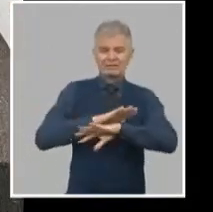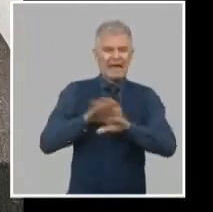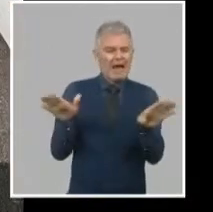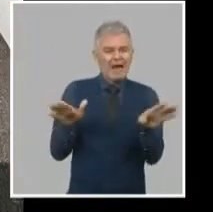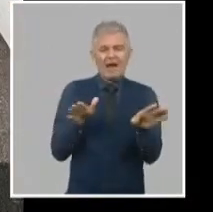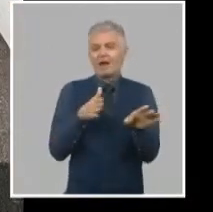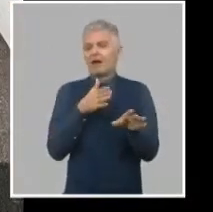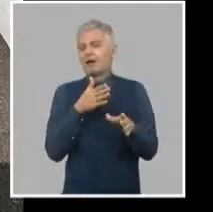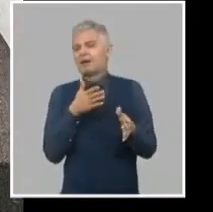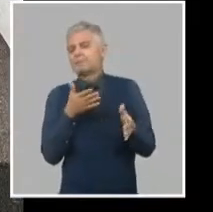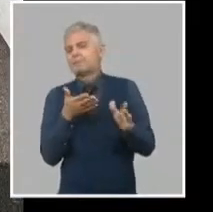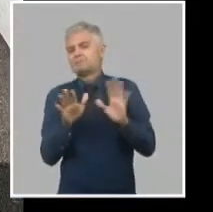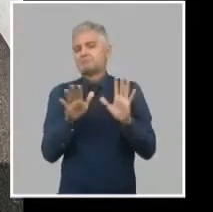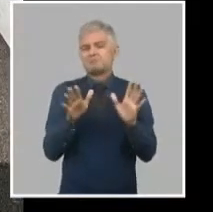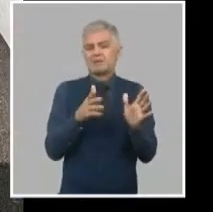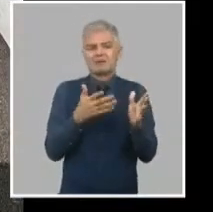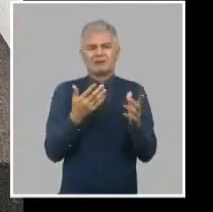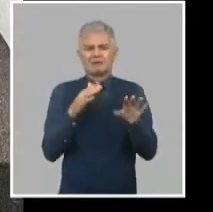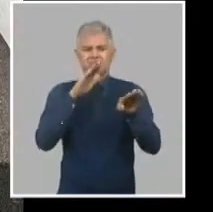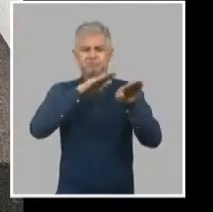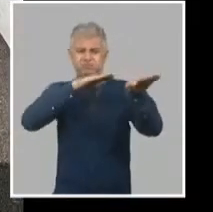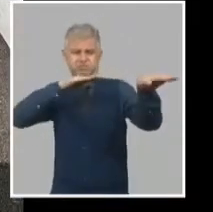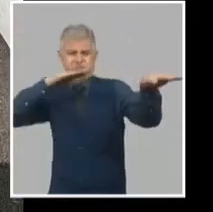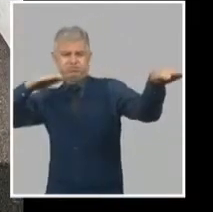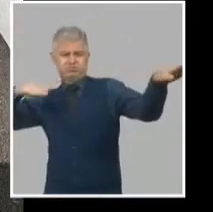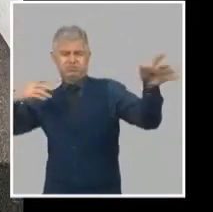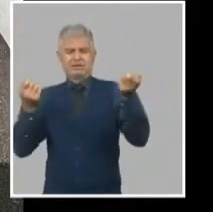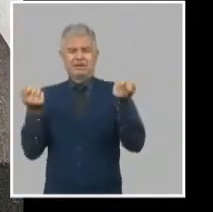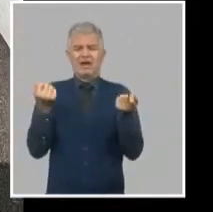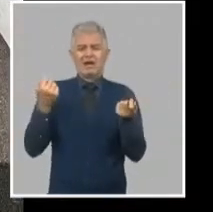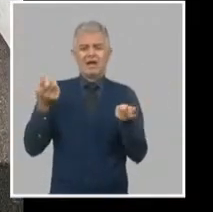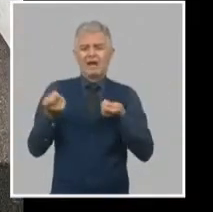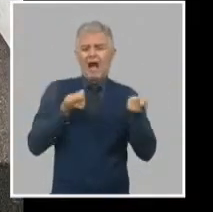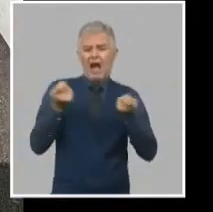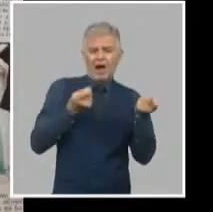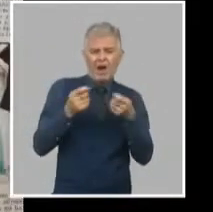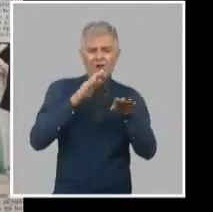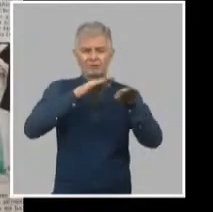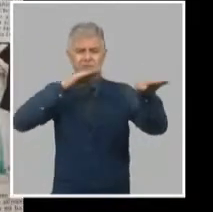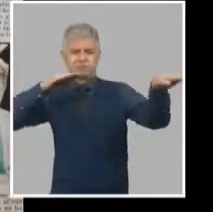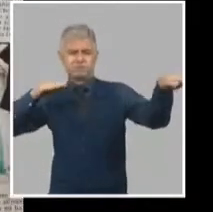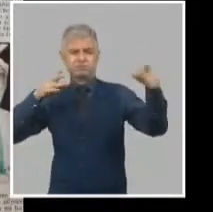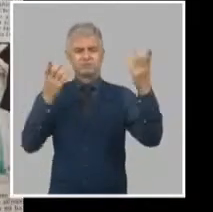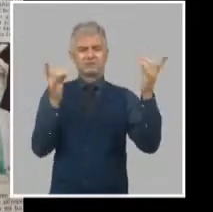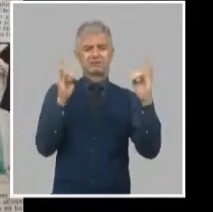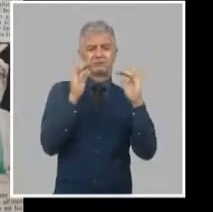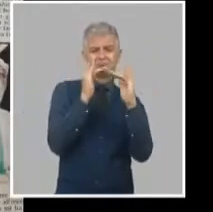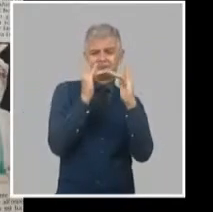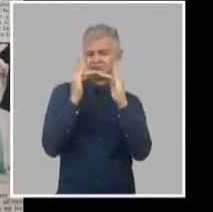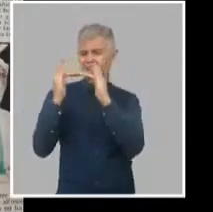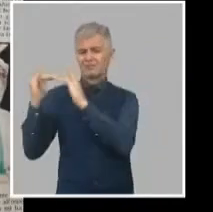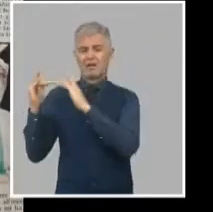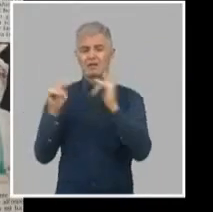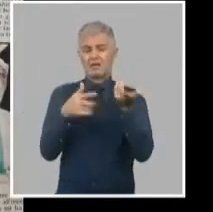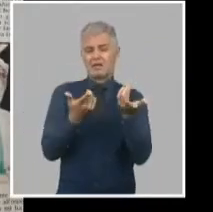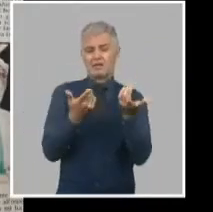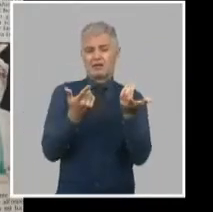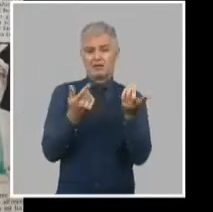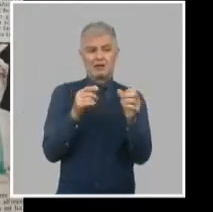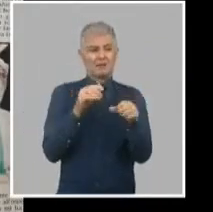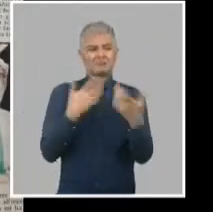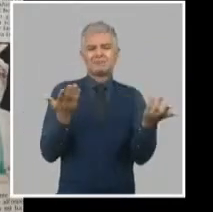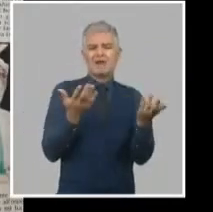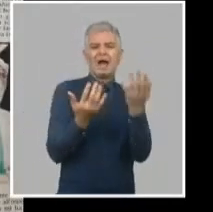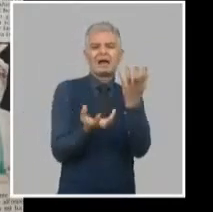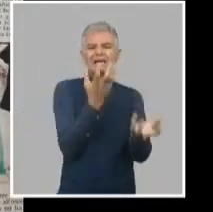que en convoy de militares se trasladaban hacia los crematorios para ser cremados, porque ya en la región no había capacidad